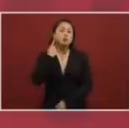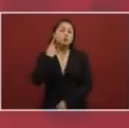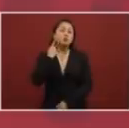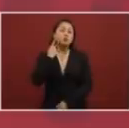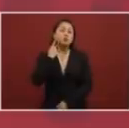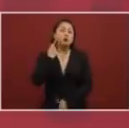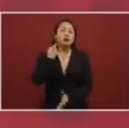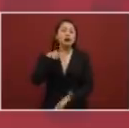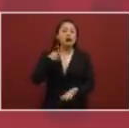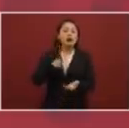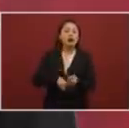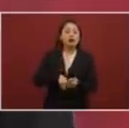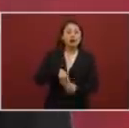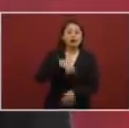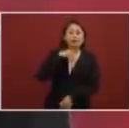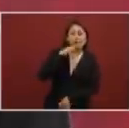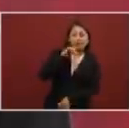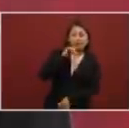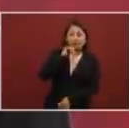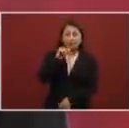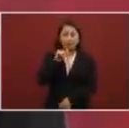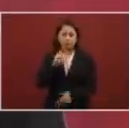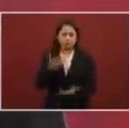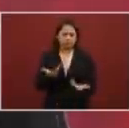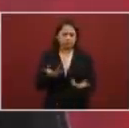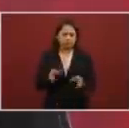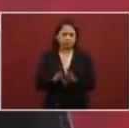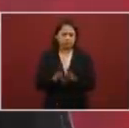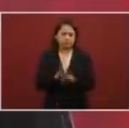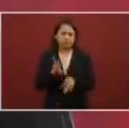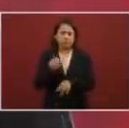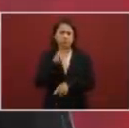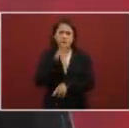Entonces entiendo mucho la situación.